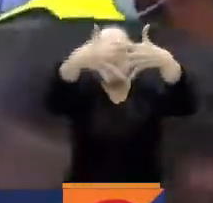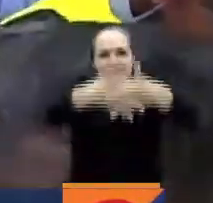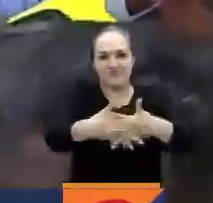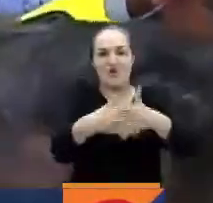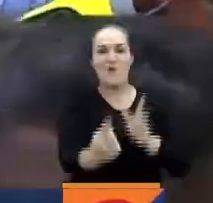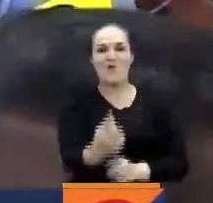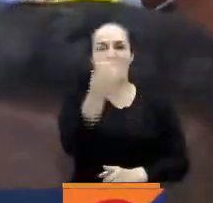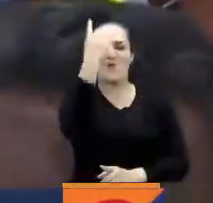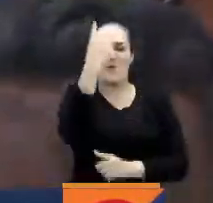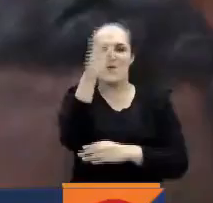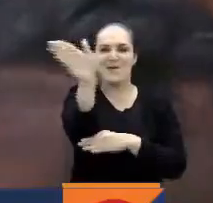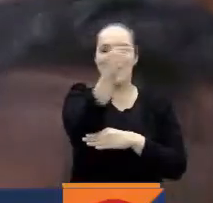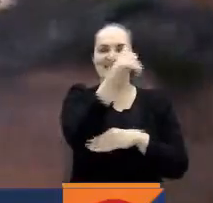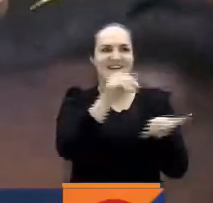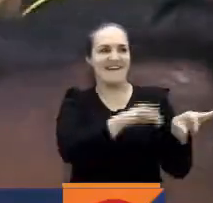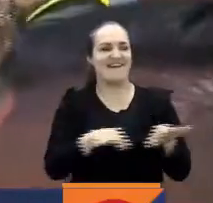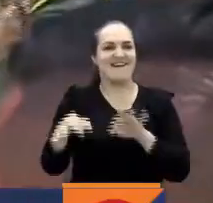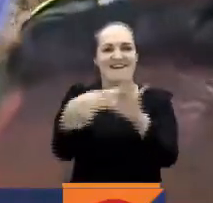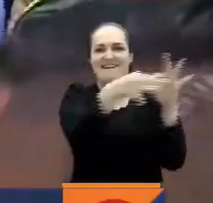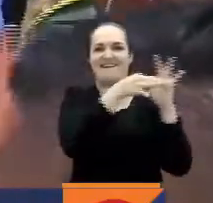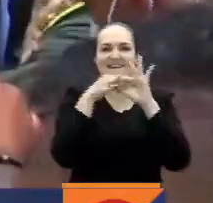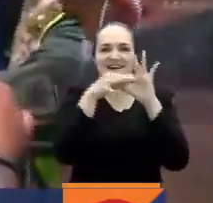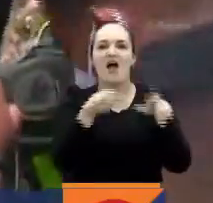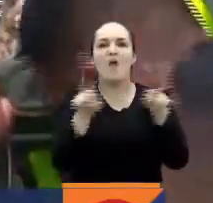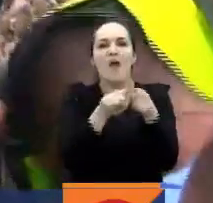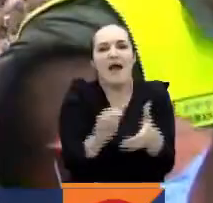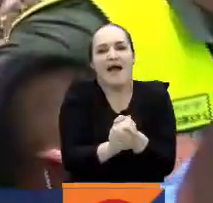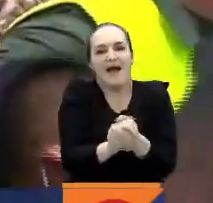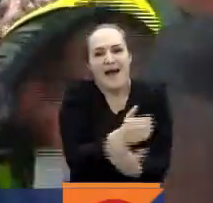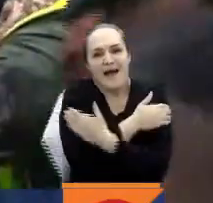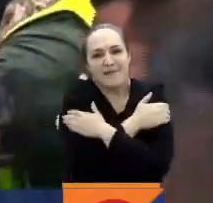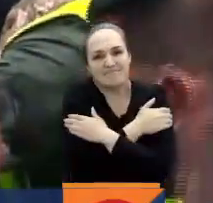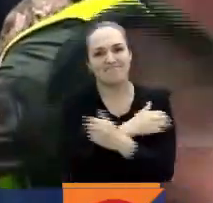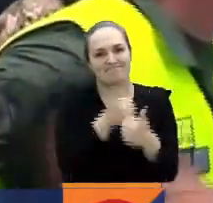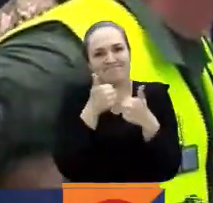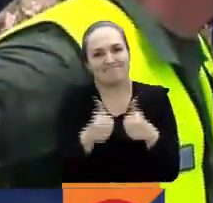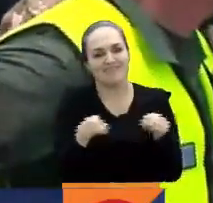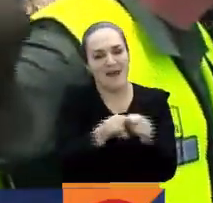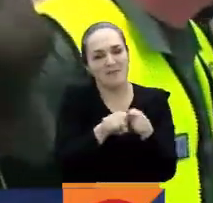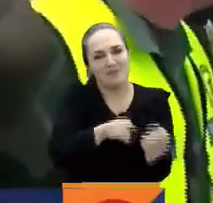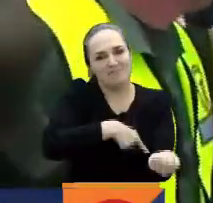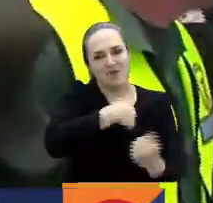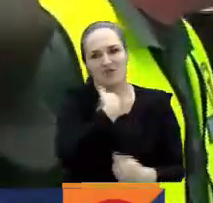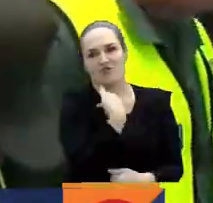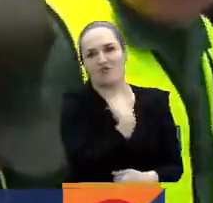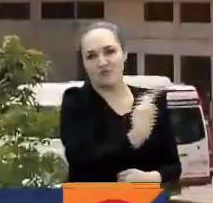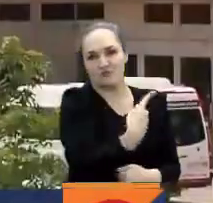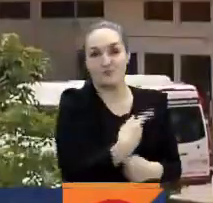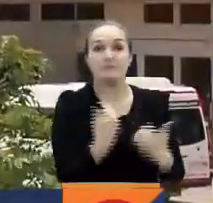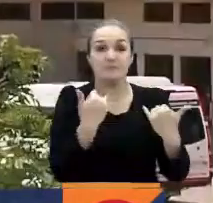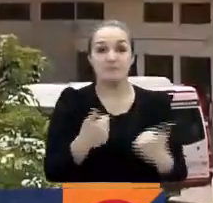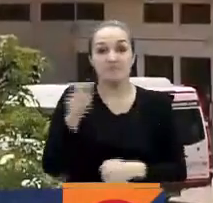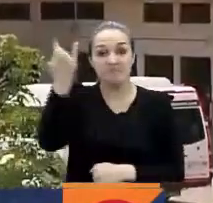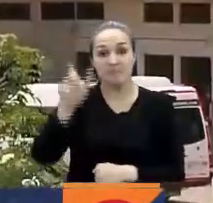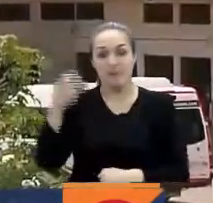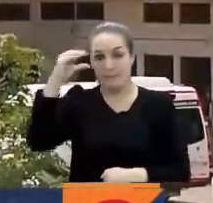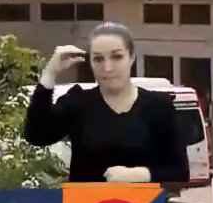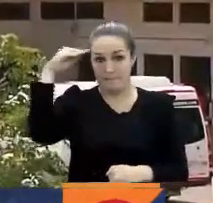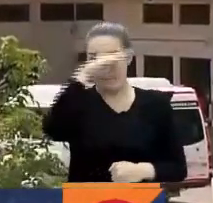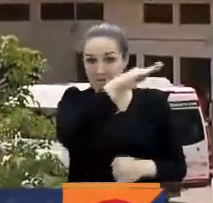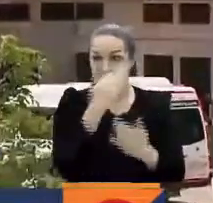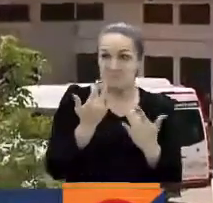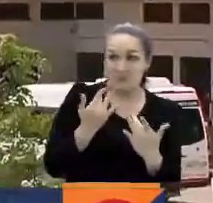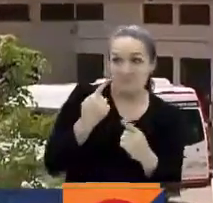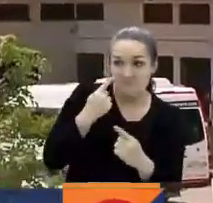este momento, pues como símbolo de amistad y hermandad entre las dos naciones. Esperamos entonces las palabras del presidente